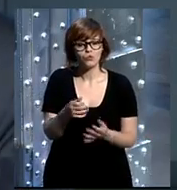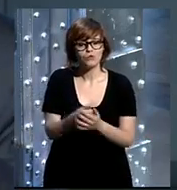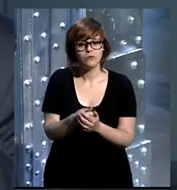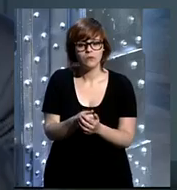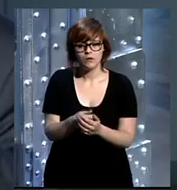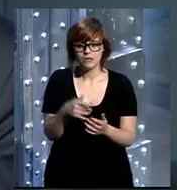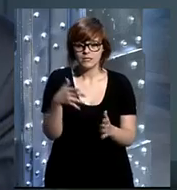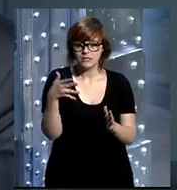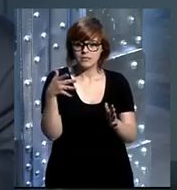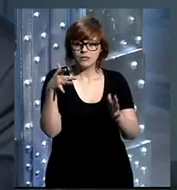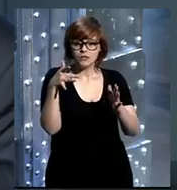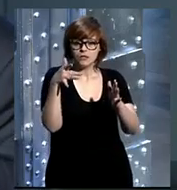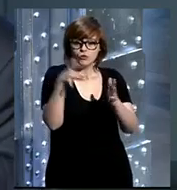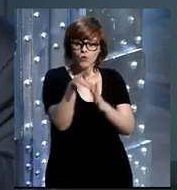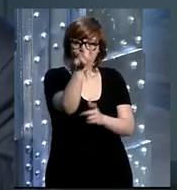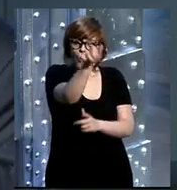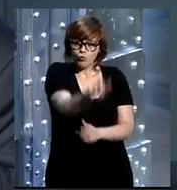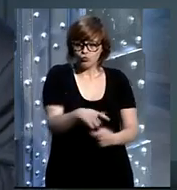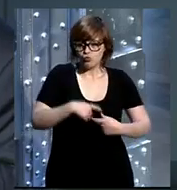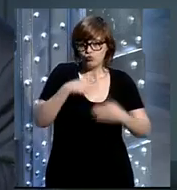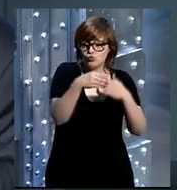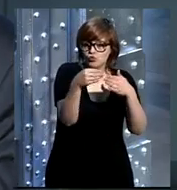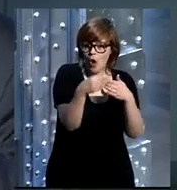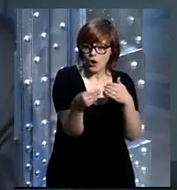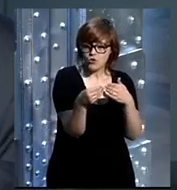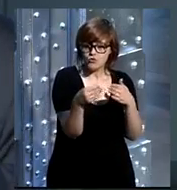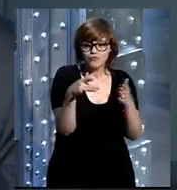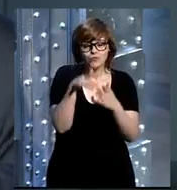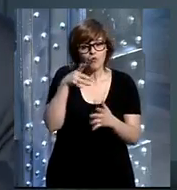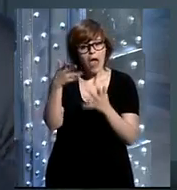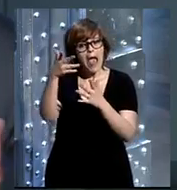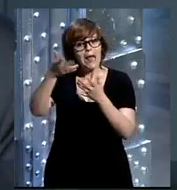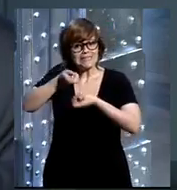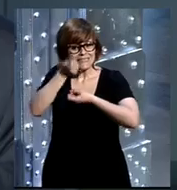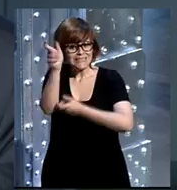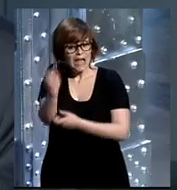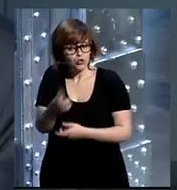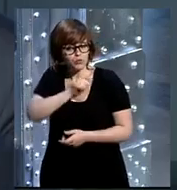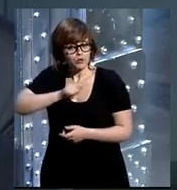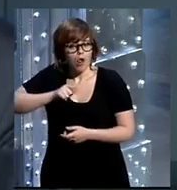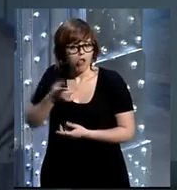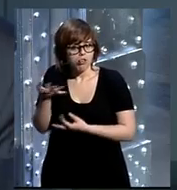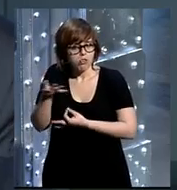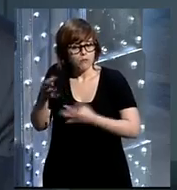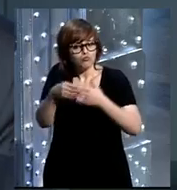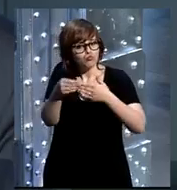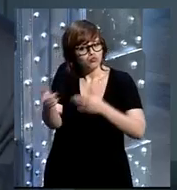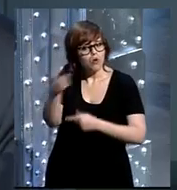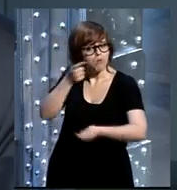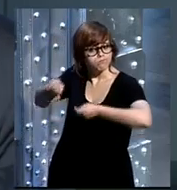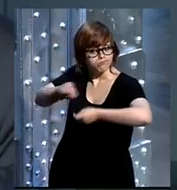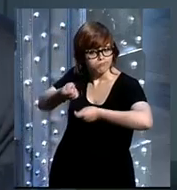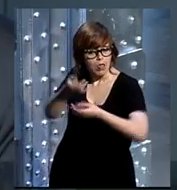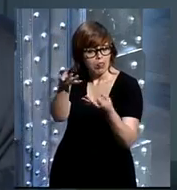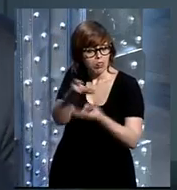el control de sus propios datos personales. Y segundo, desde luego en Europa sin ninguna duda, nadie duda de que hay